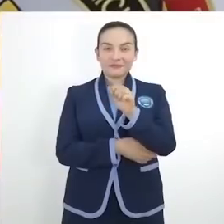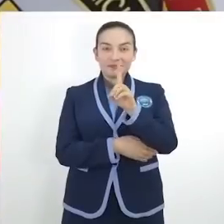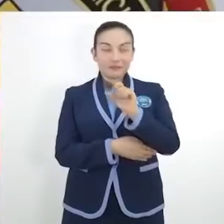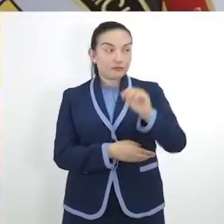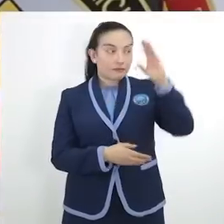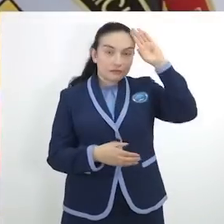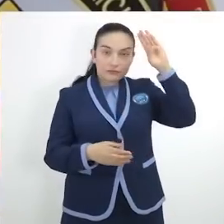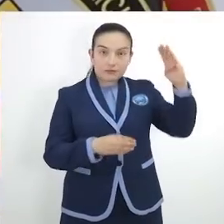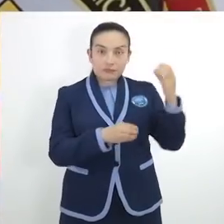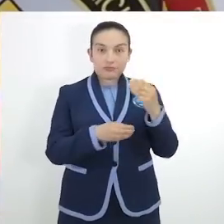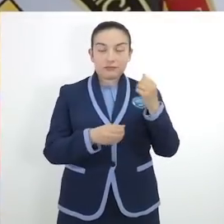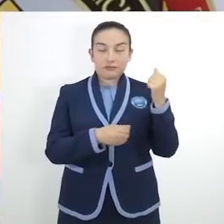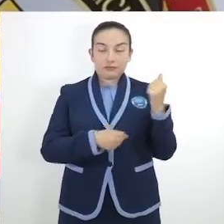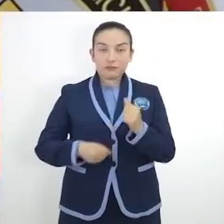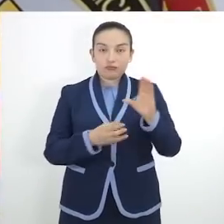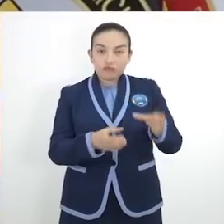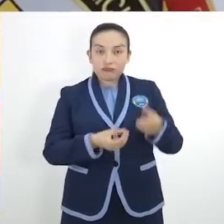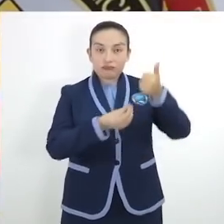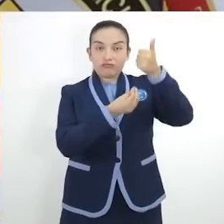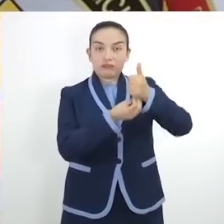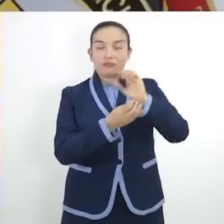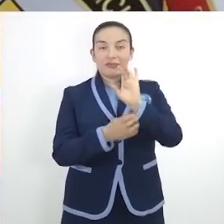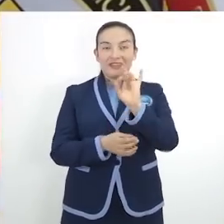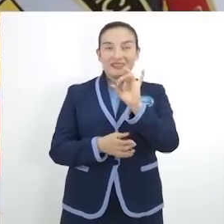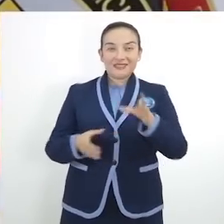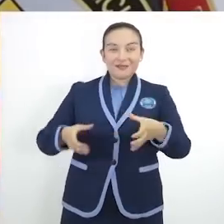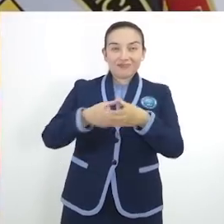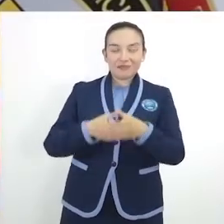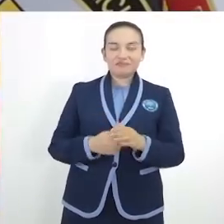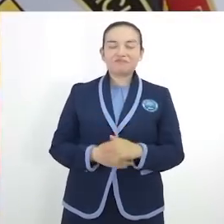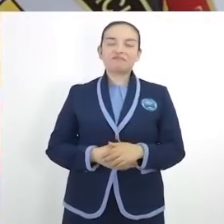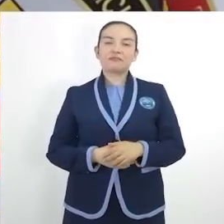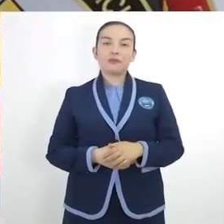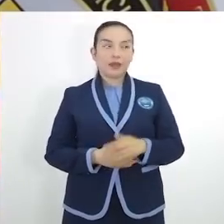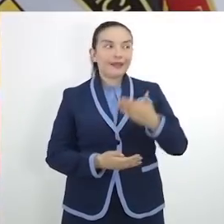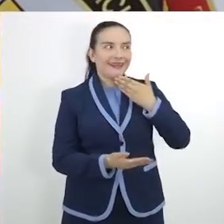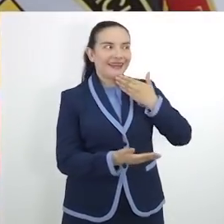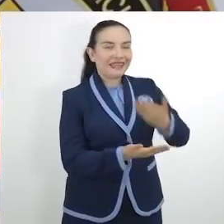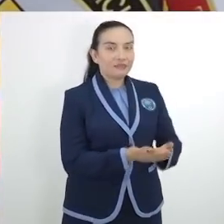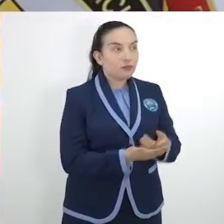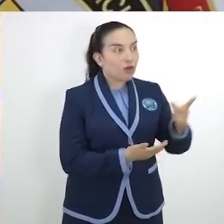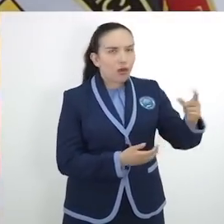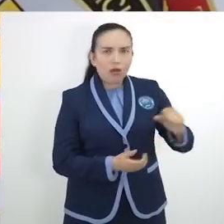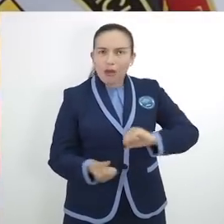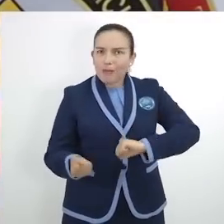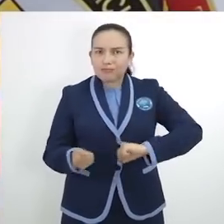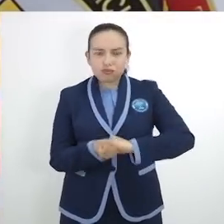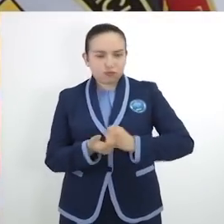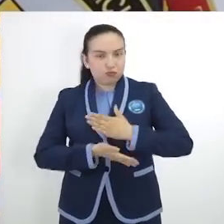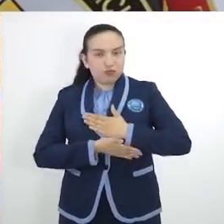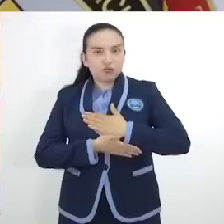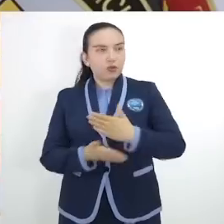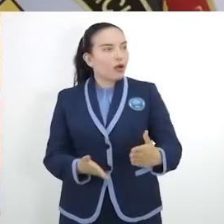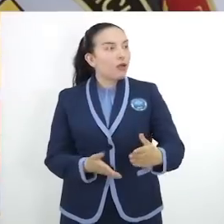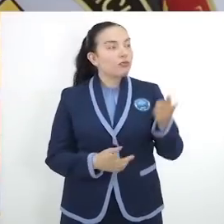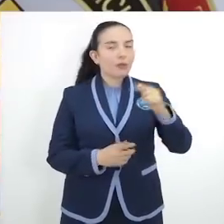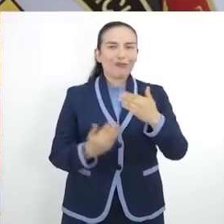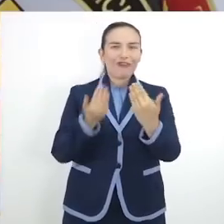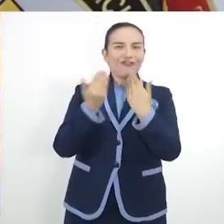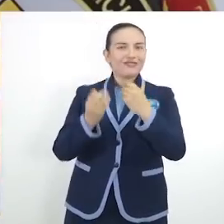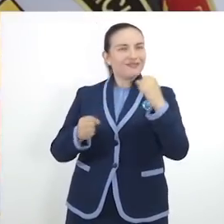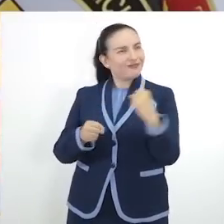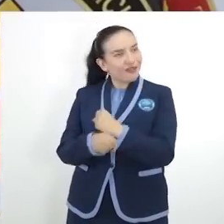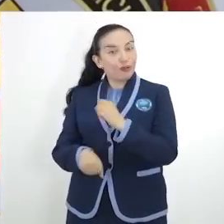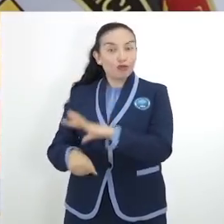15, gracias por su apoyo incondicional y por el voto de confianza que ha depositado en el trabajo de la doctora María